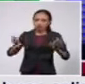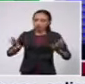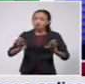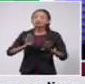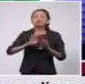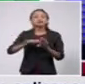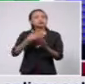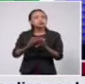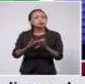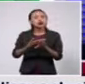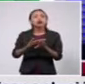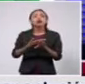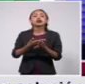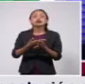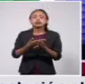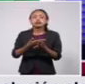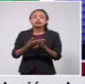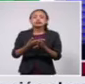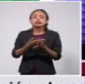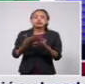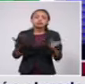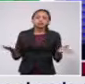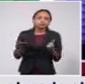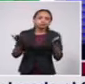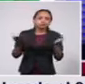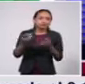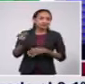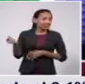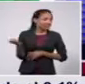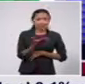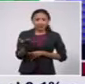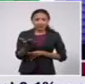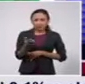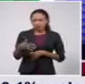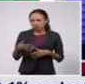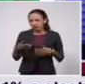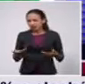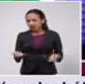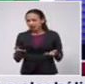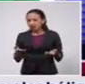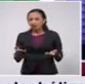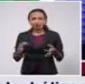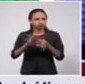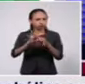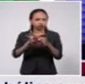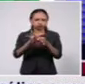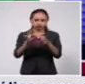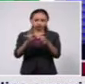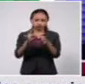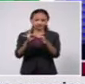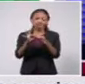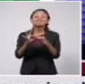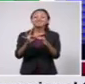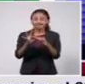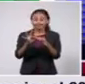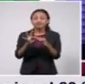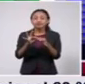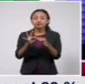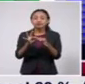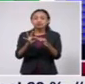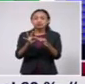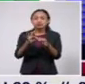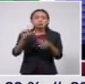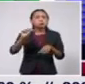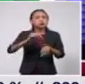una evolución un poco rápida hacia la gravedad, por lo que estuvo muy breve